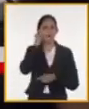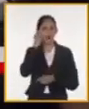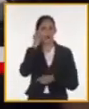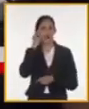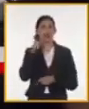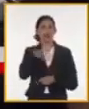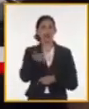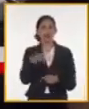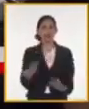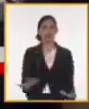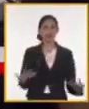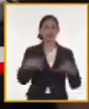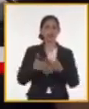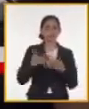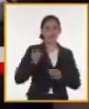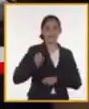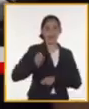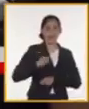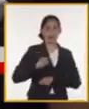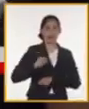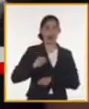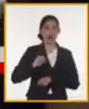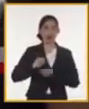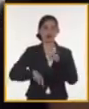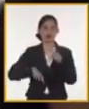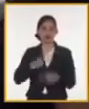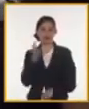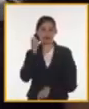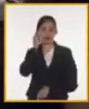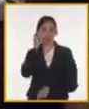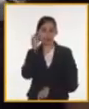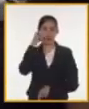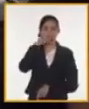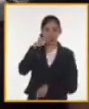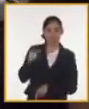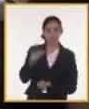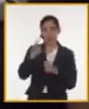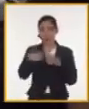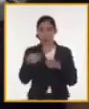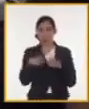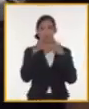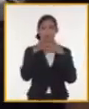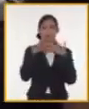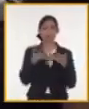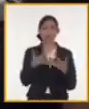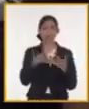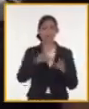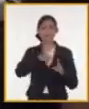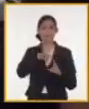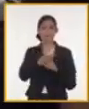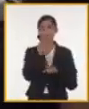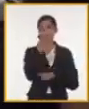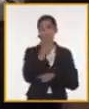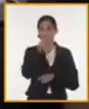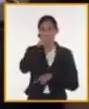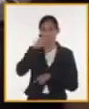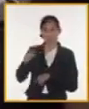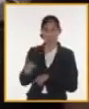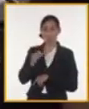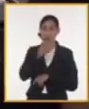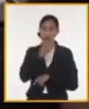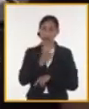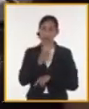con el tema de la violencia de género y otros planteamientos que se reciben también relacionados con la atención a niños, niñas y